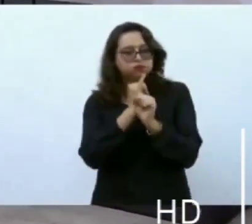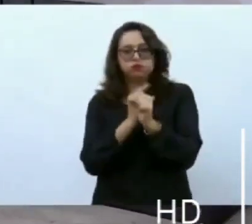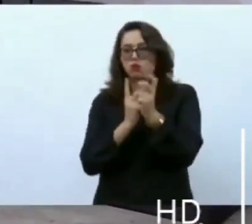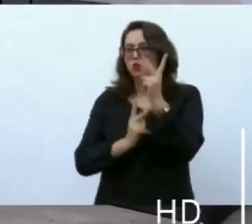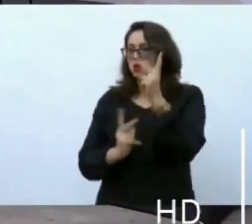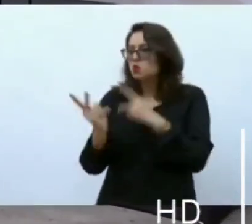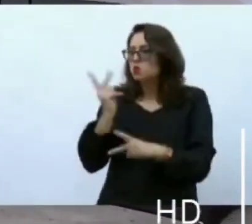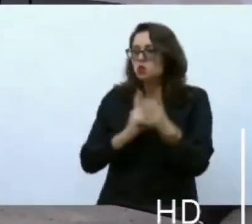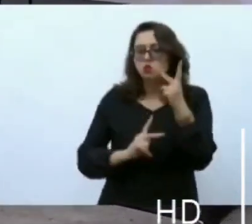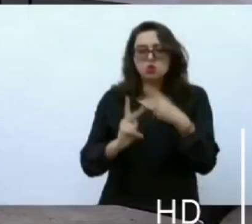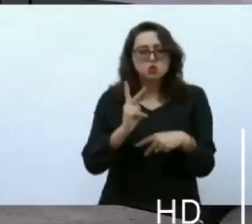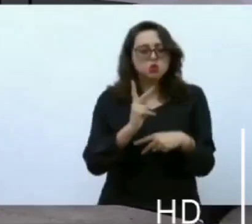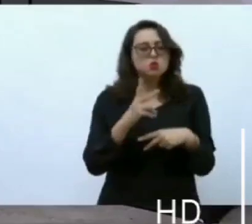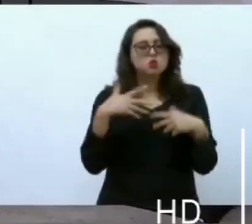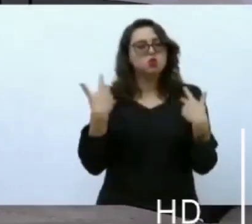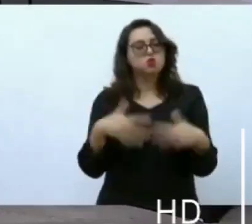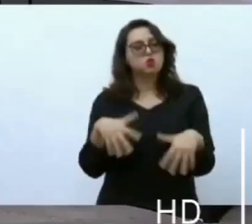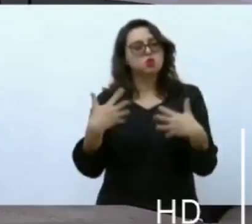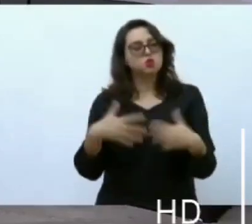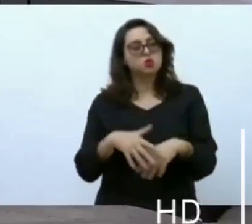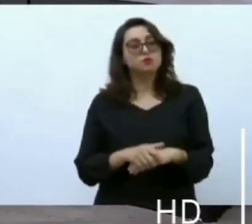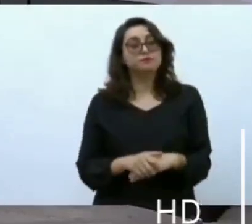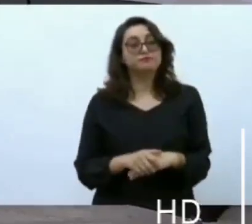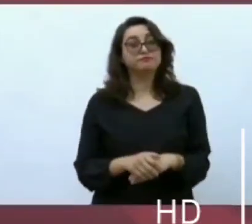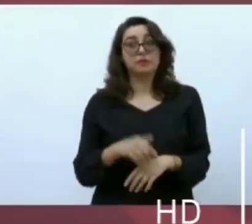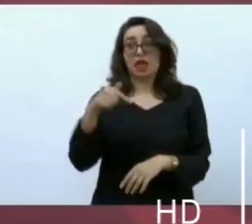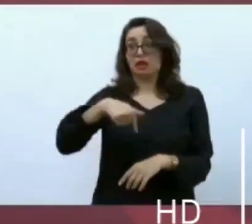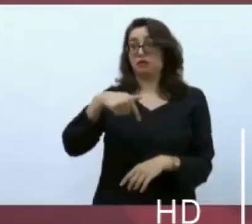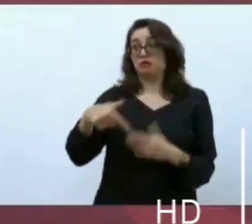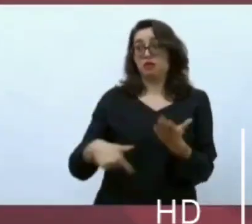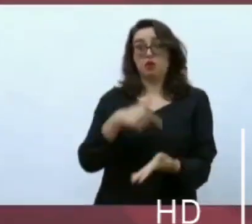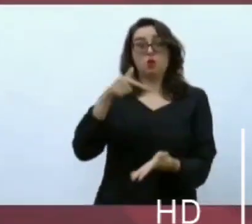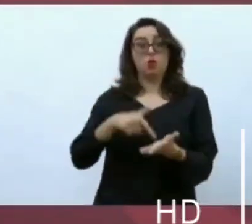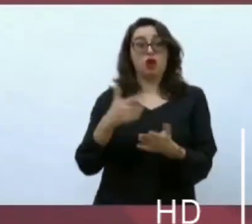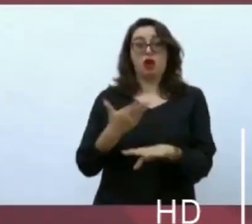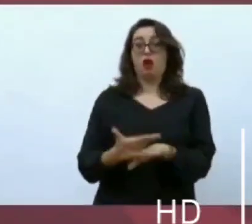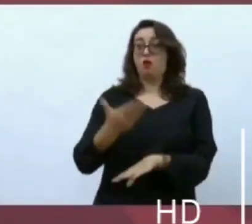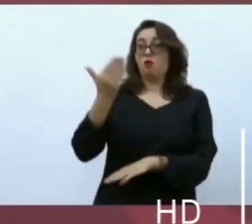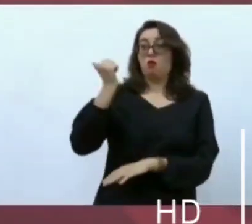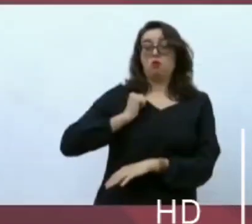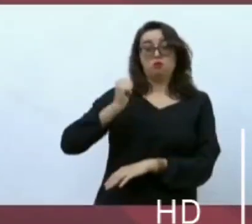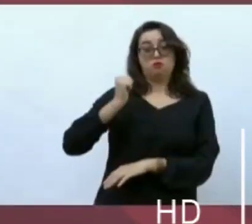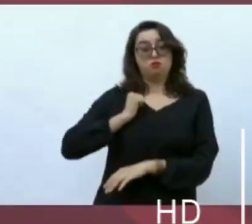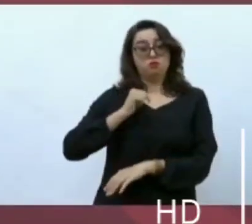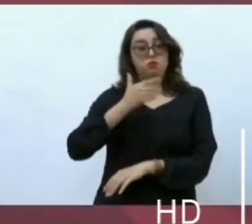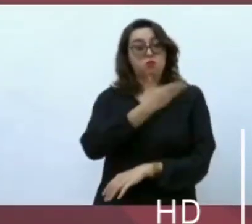fue una terrible cárcel en tiempos del Porfiriato.